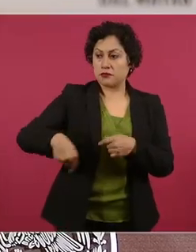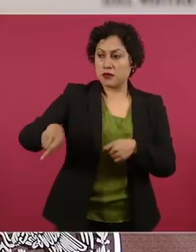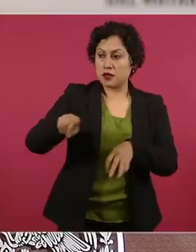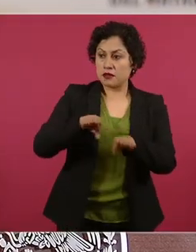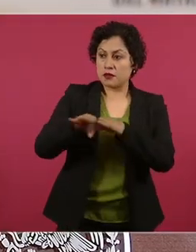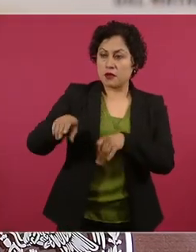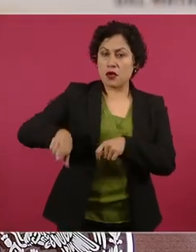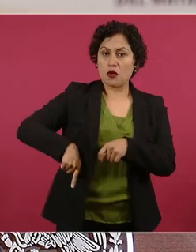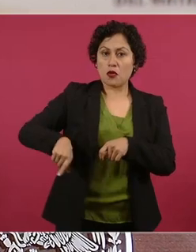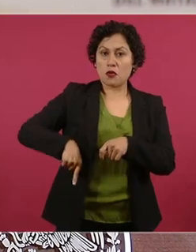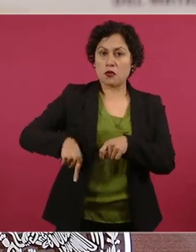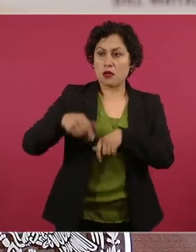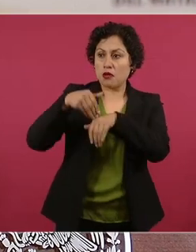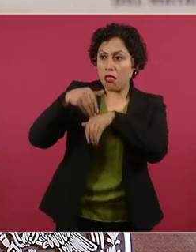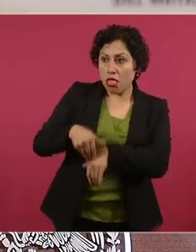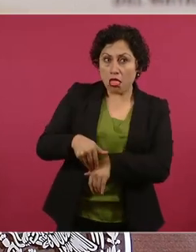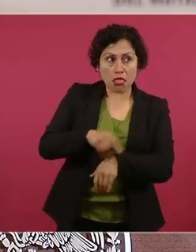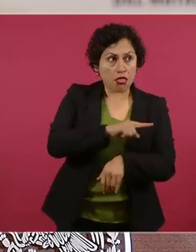funcionarios públicos,